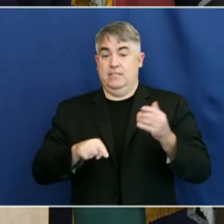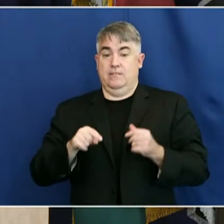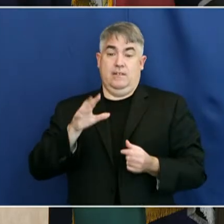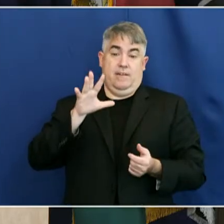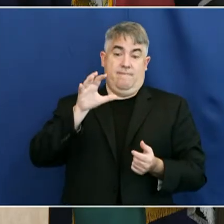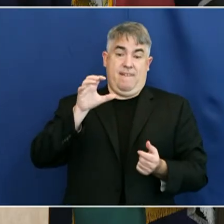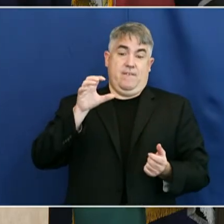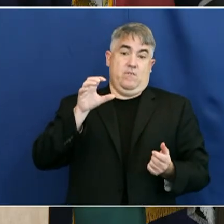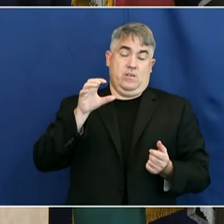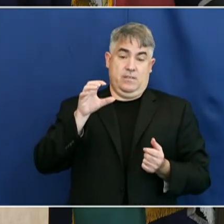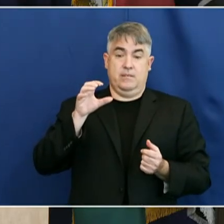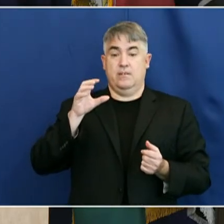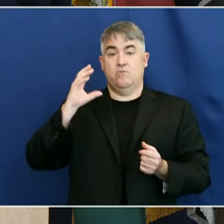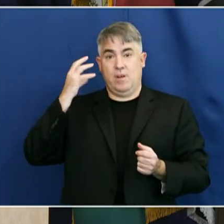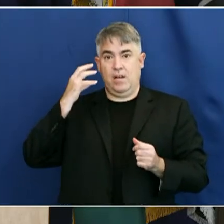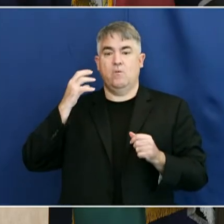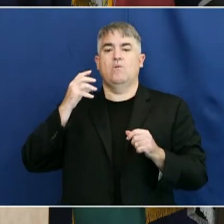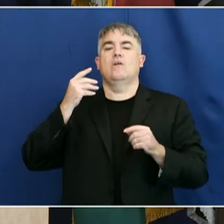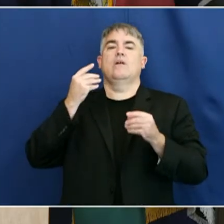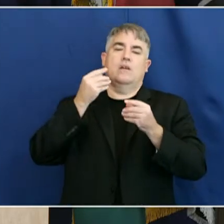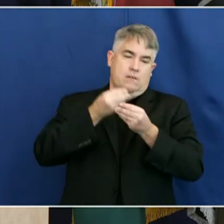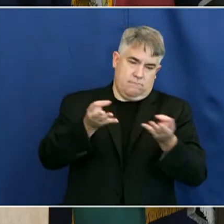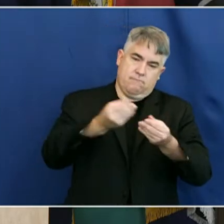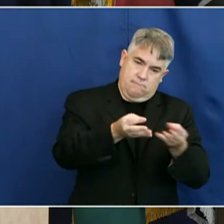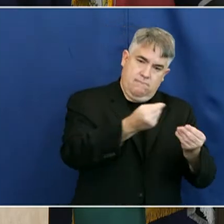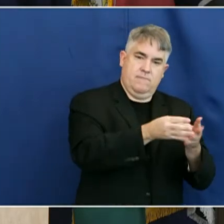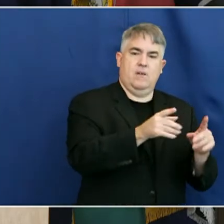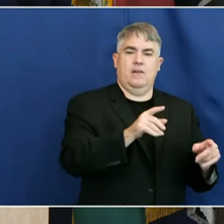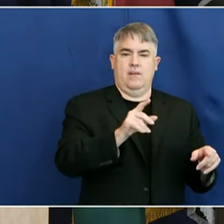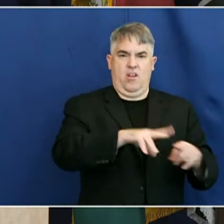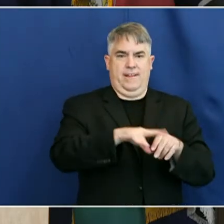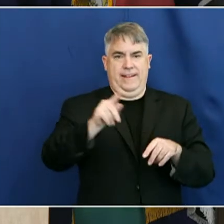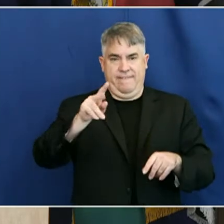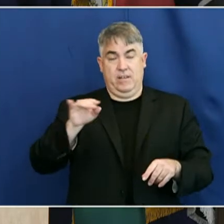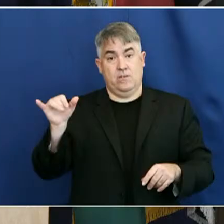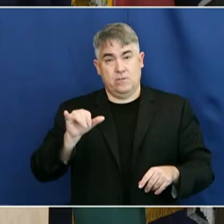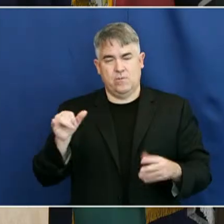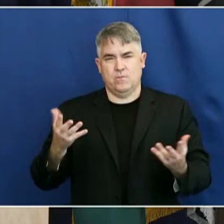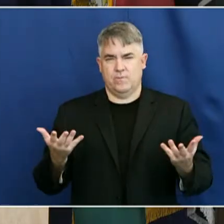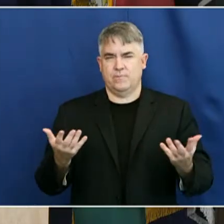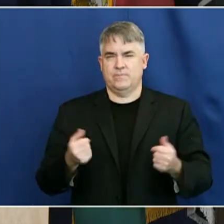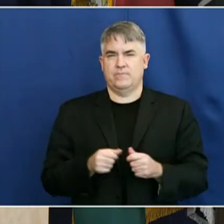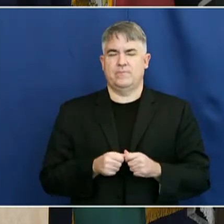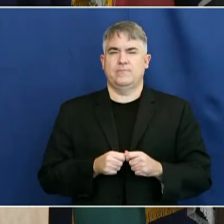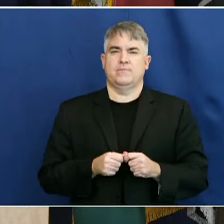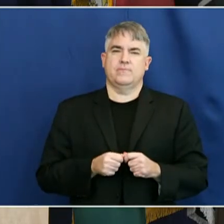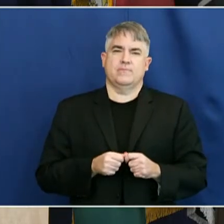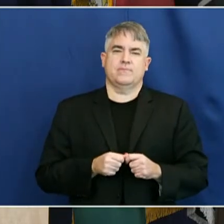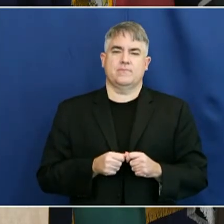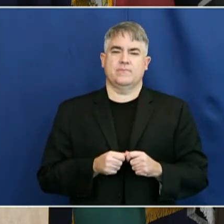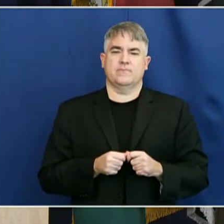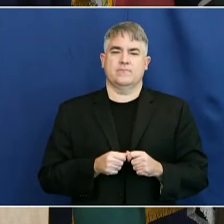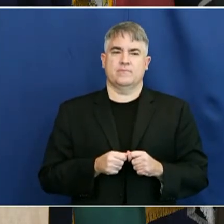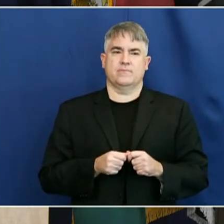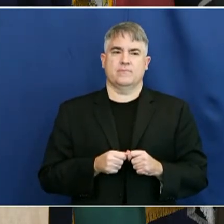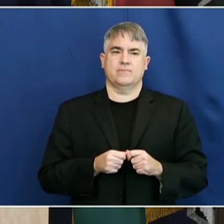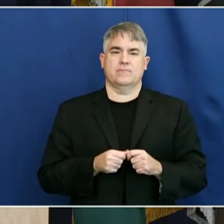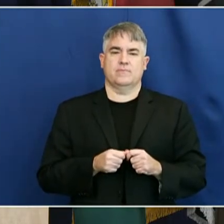11 TV stations. El mensaje de hoy es muy importante, como vieron el documento